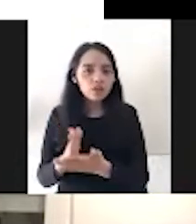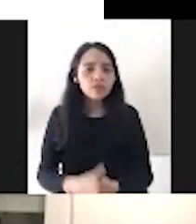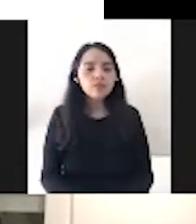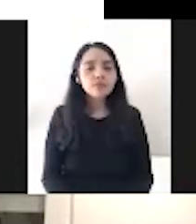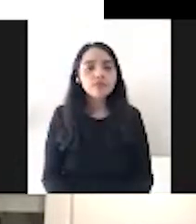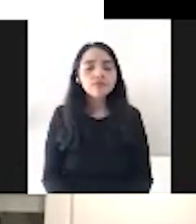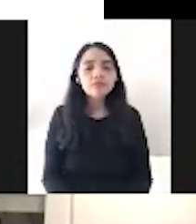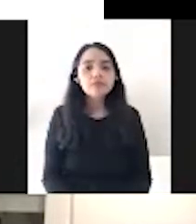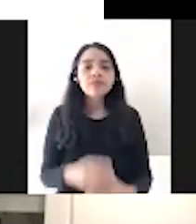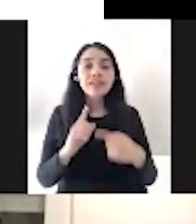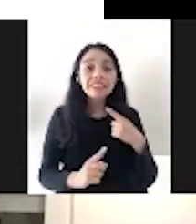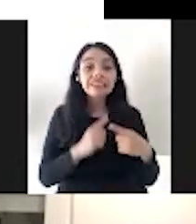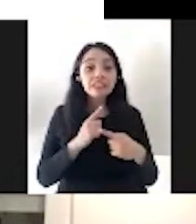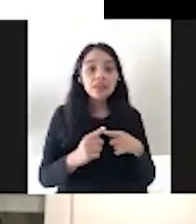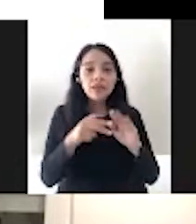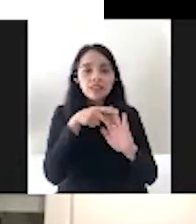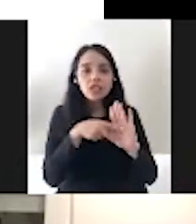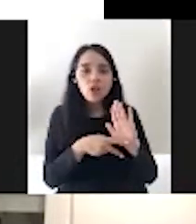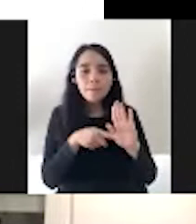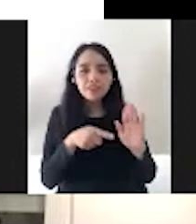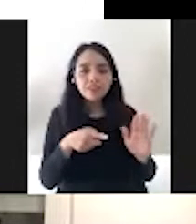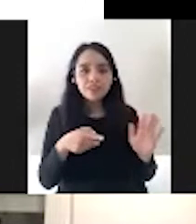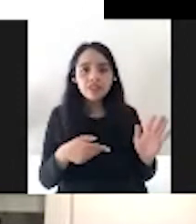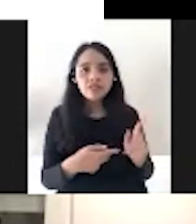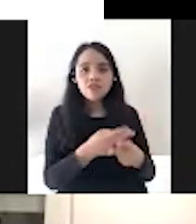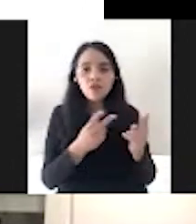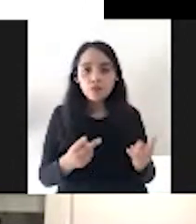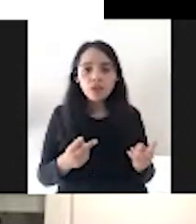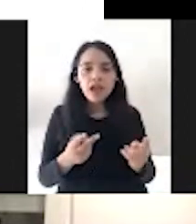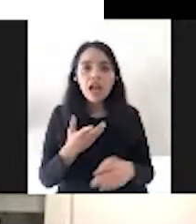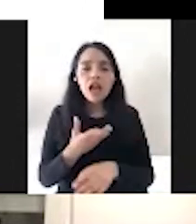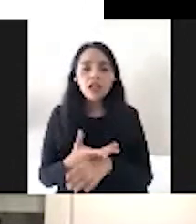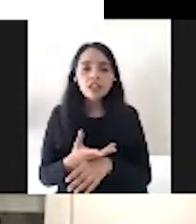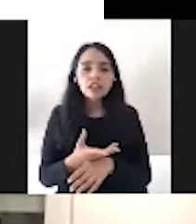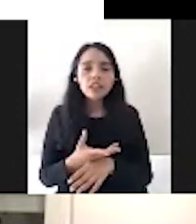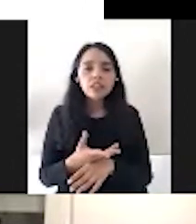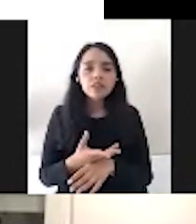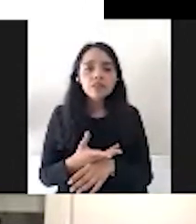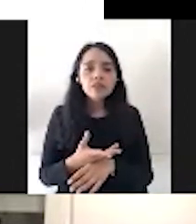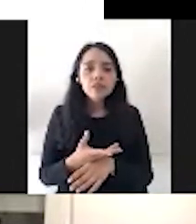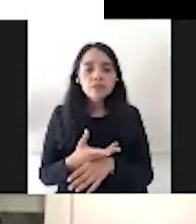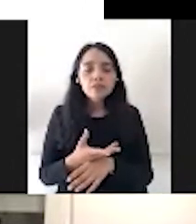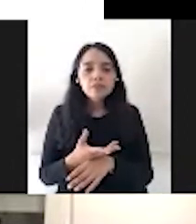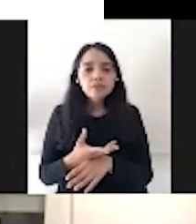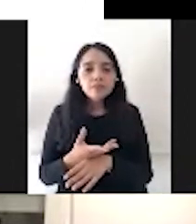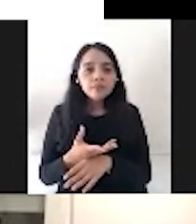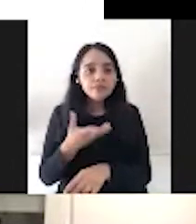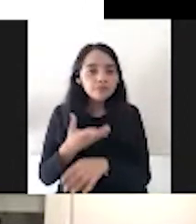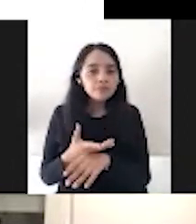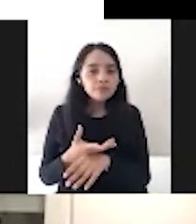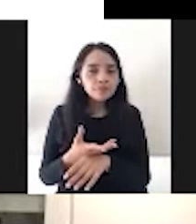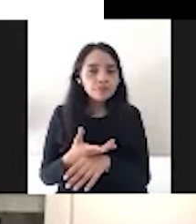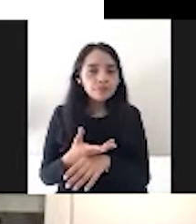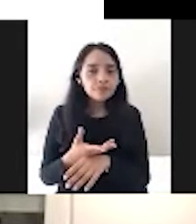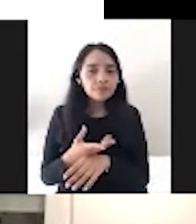normativas impulsadas tienen como, no me acuerdo cuál hoy en día qué autor hablaba, pero que decía de que tiene un carácter